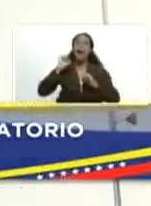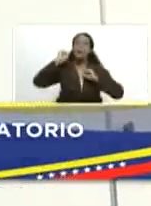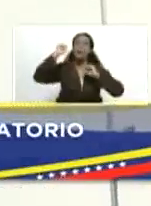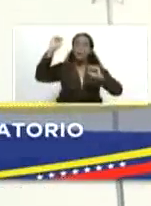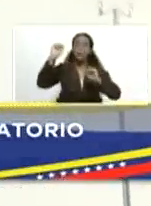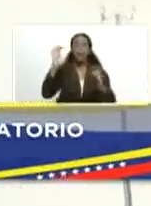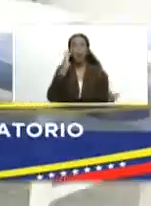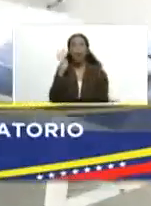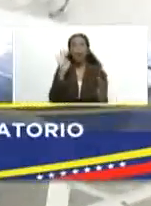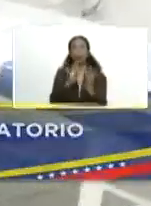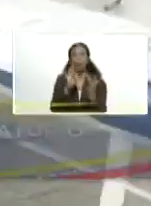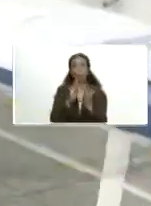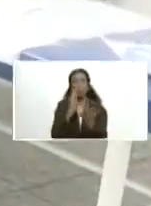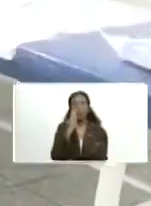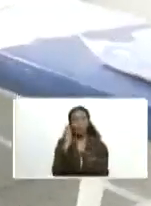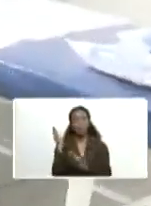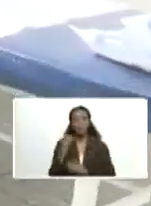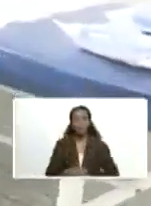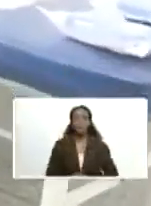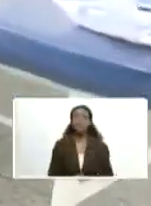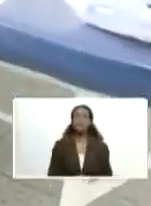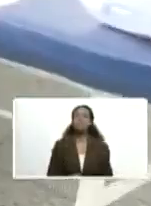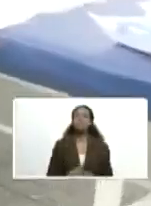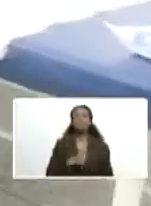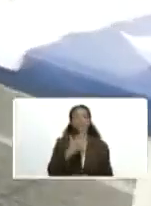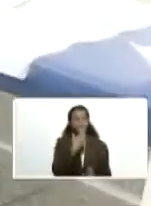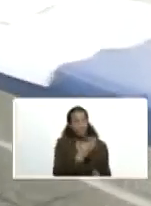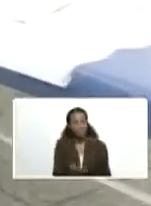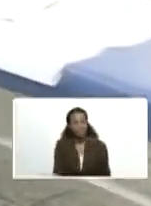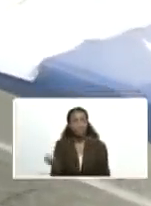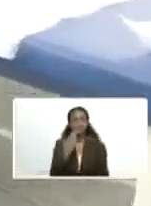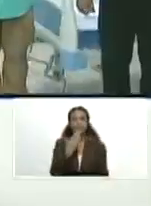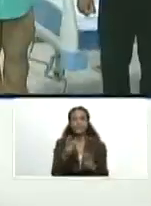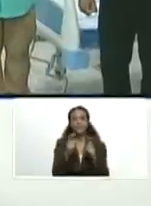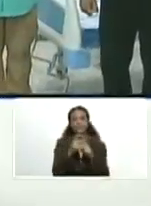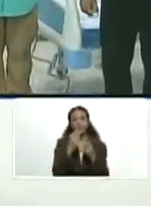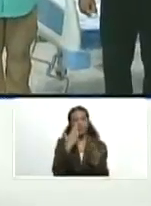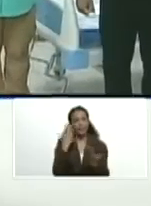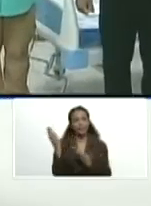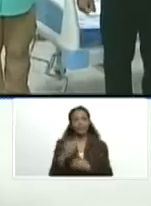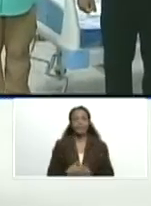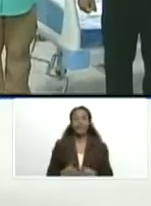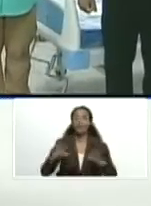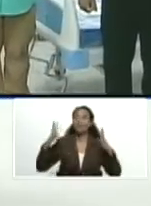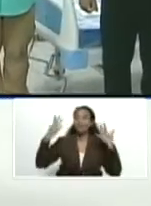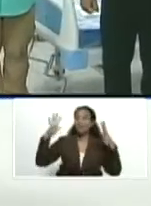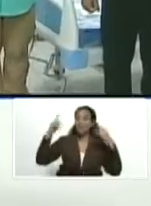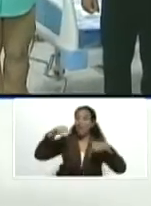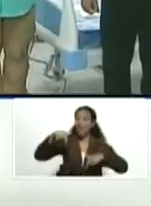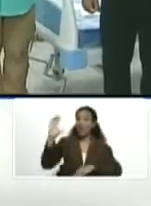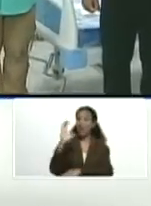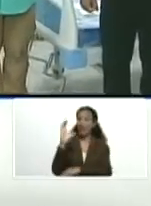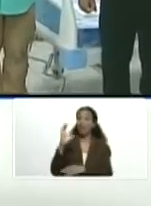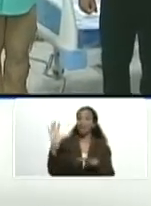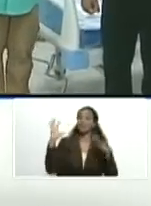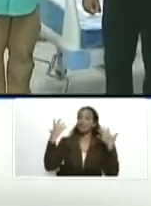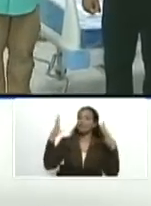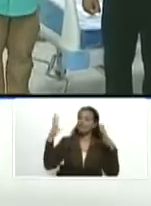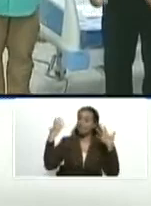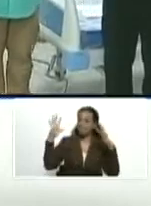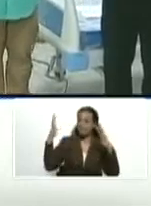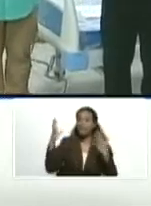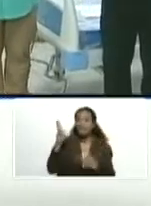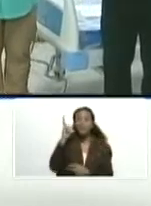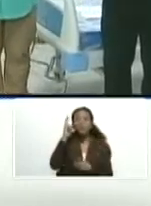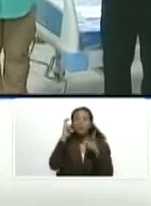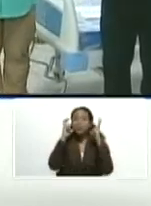siempre. Así es, presidente. Adelante. Pues un aplauso desde aquí. Ahí escuché